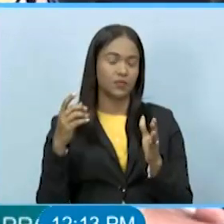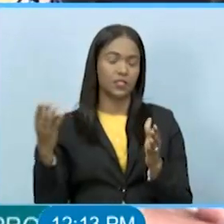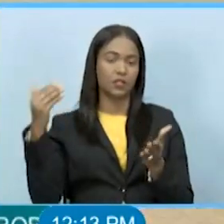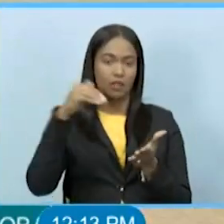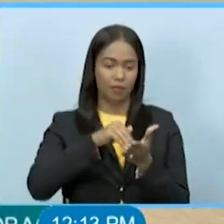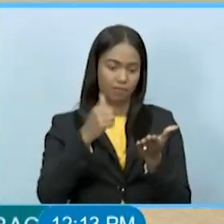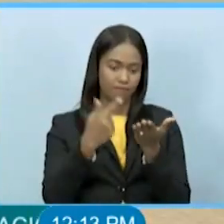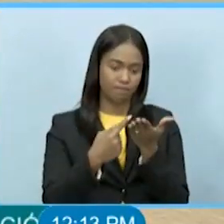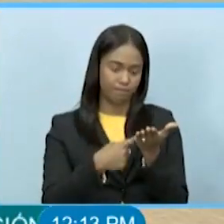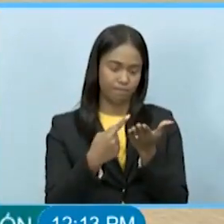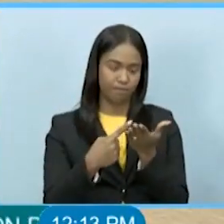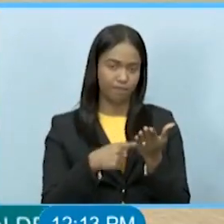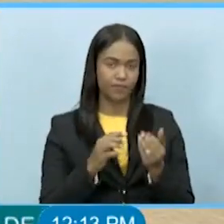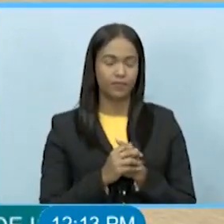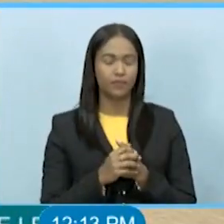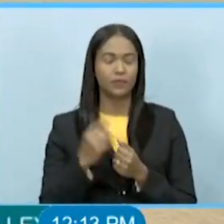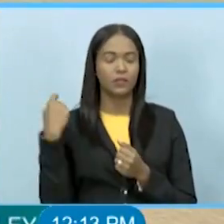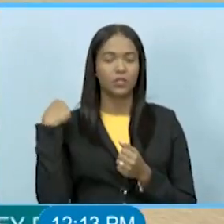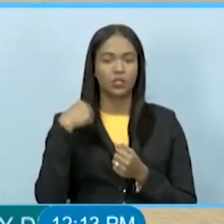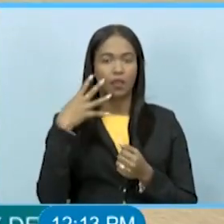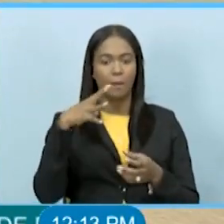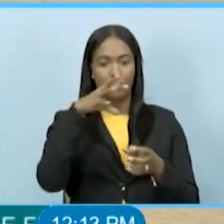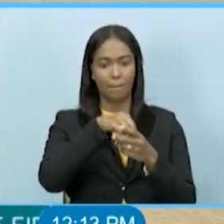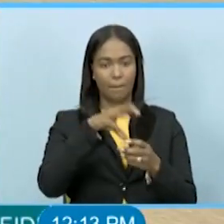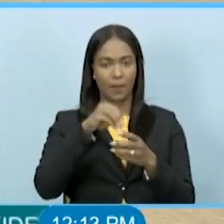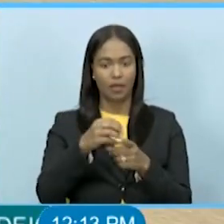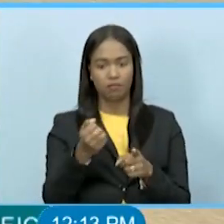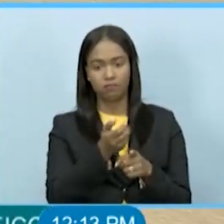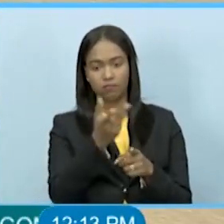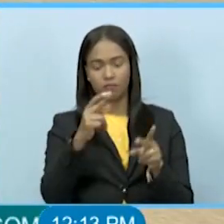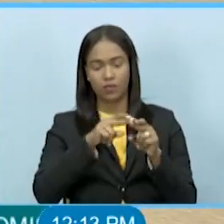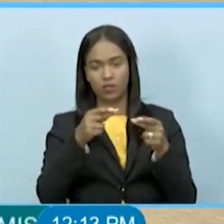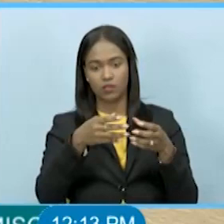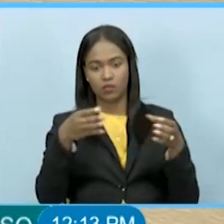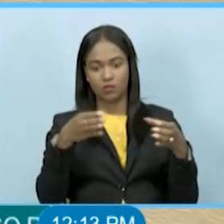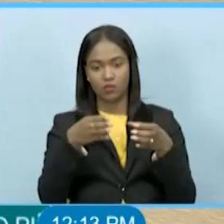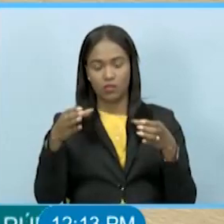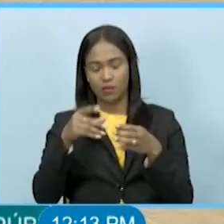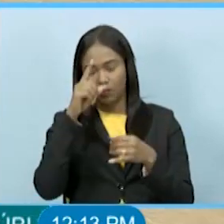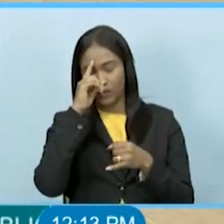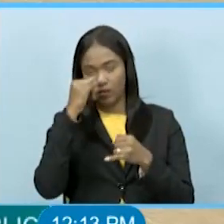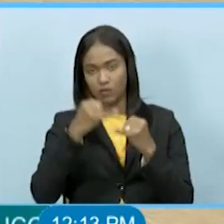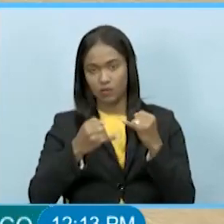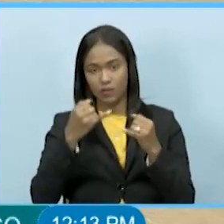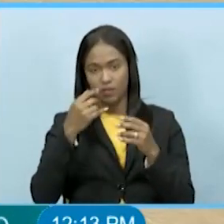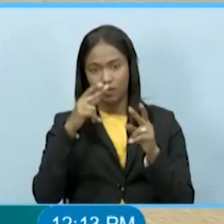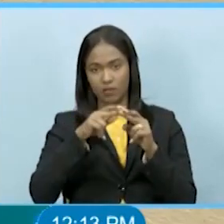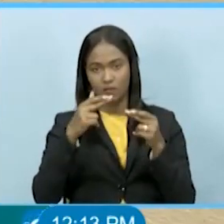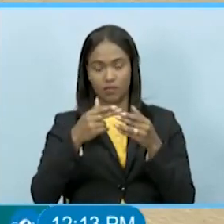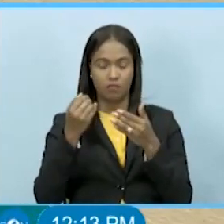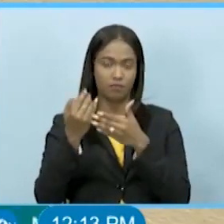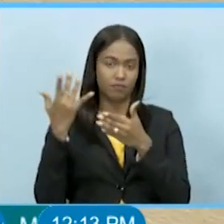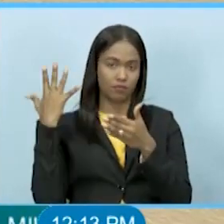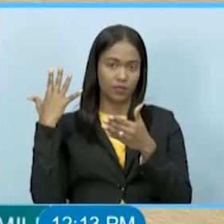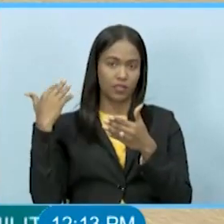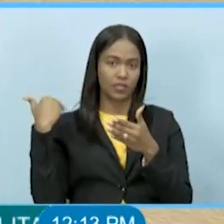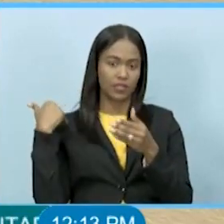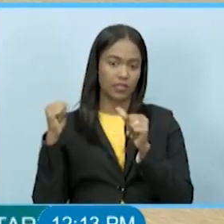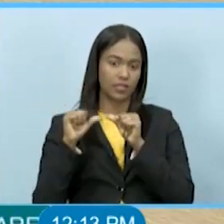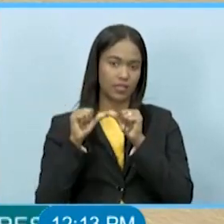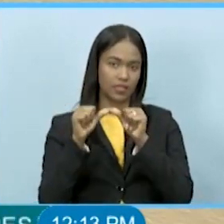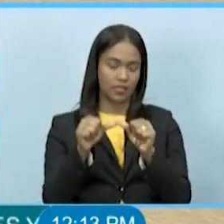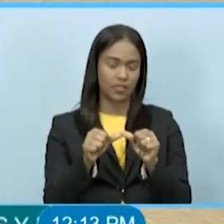nuevo. Hemos participado en algunas reuniones, en las últimas reuniones que